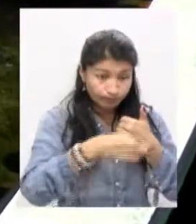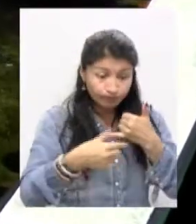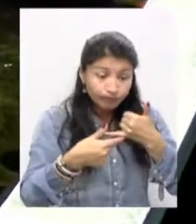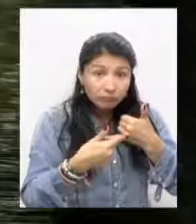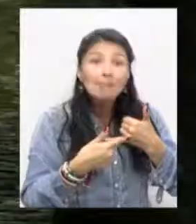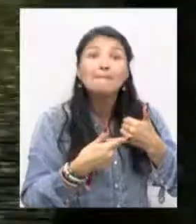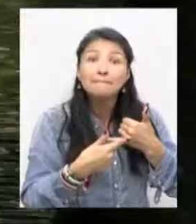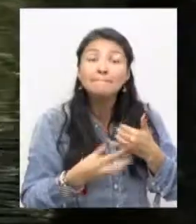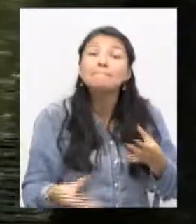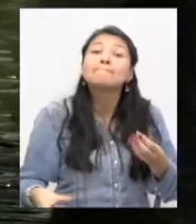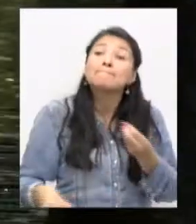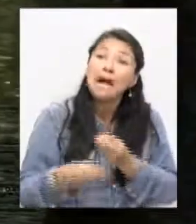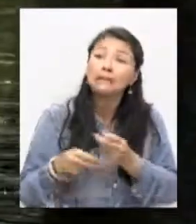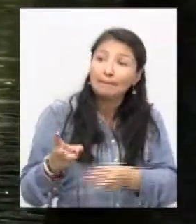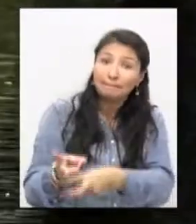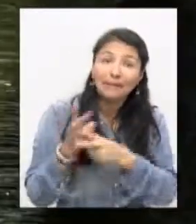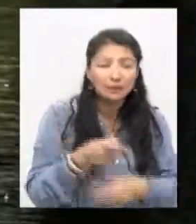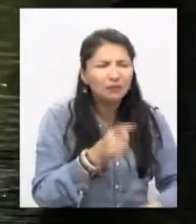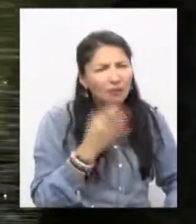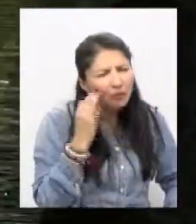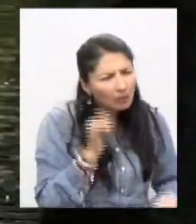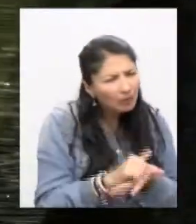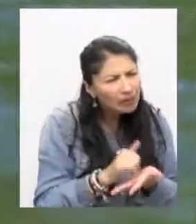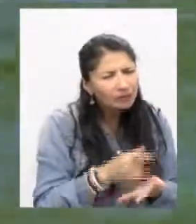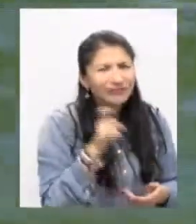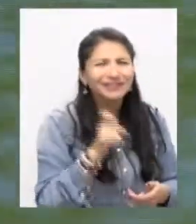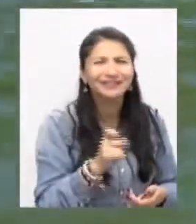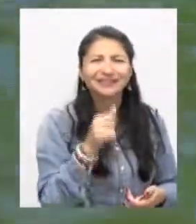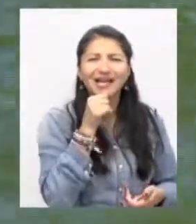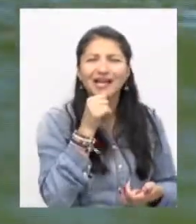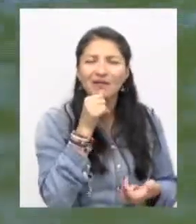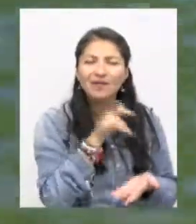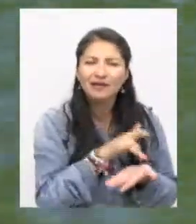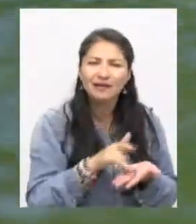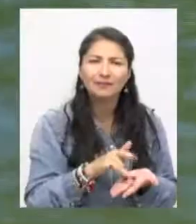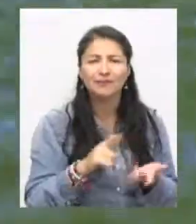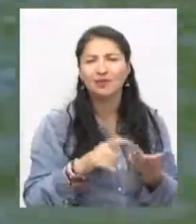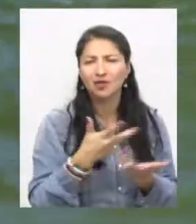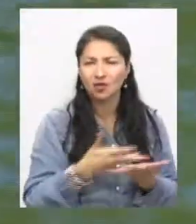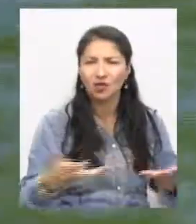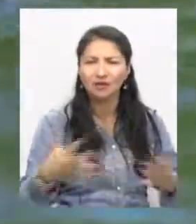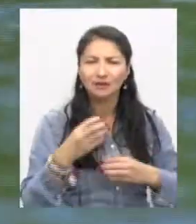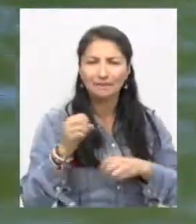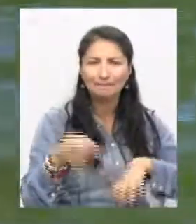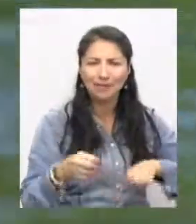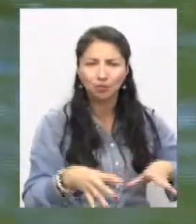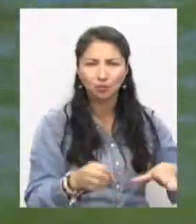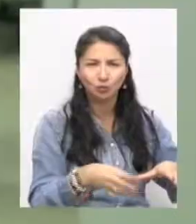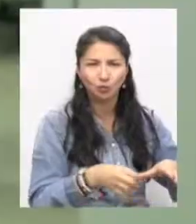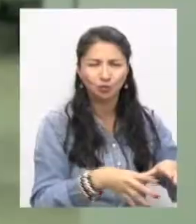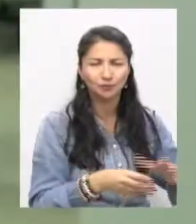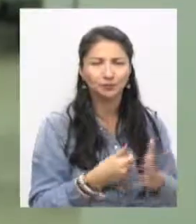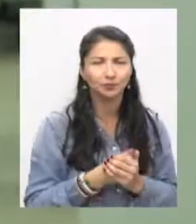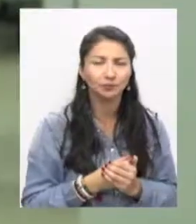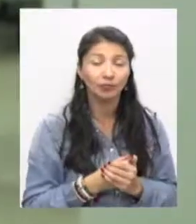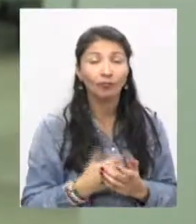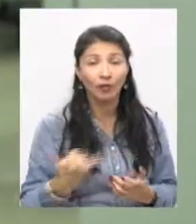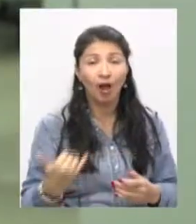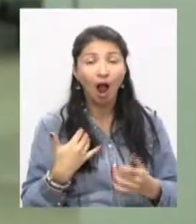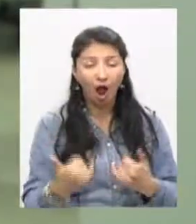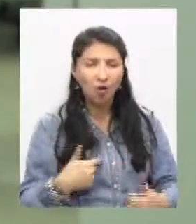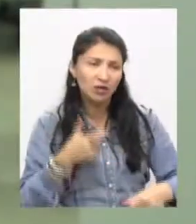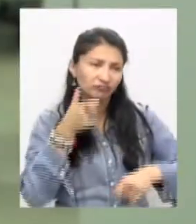los municipios han requerido de nuevas fuentes de crédito para atender las necesidades de agua potable y saneamiento. La